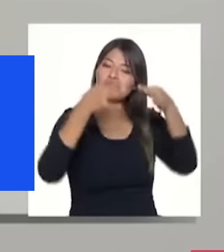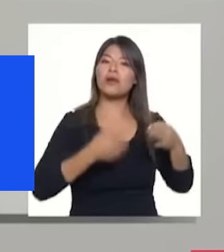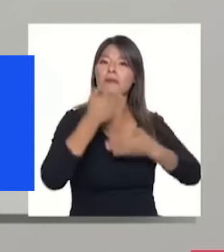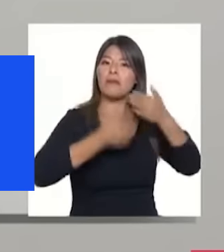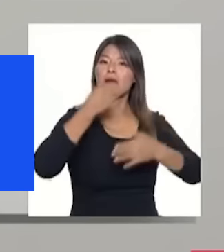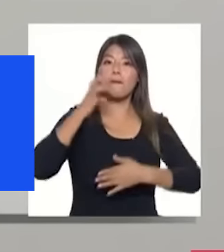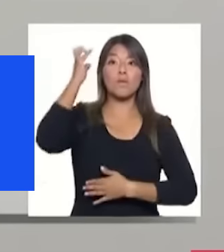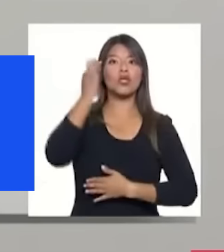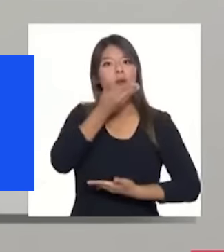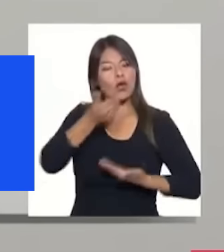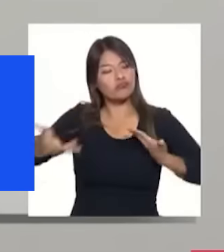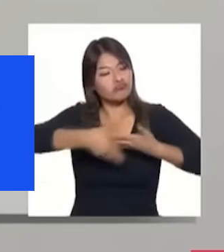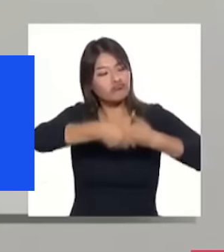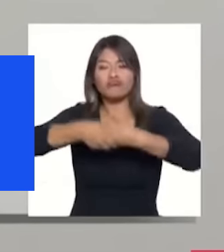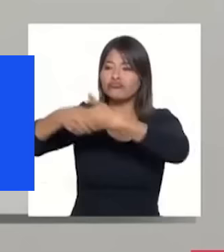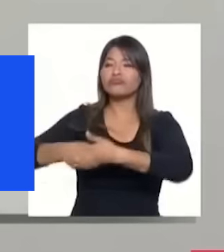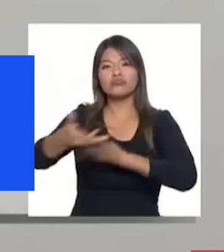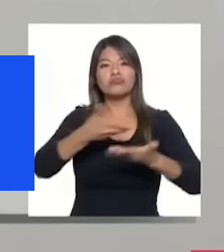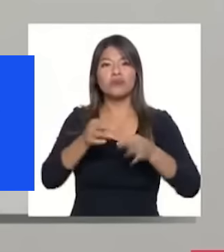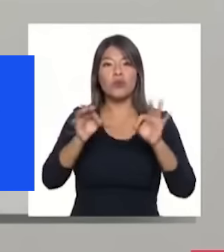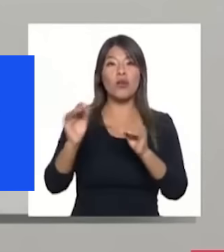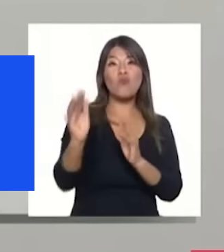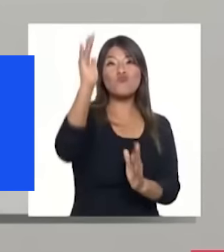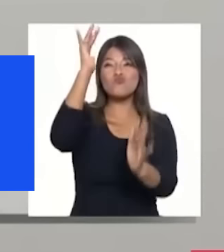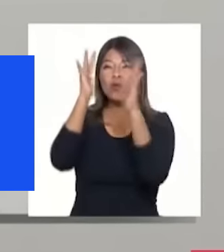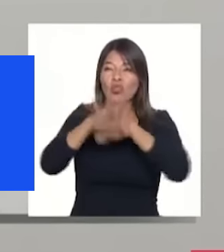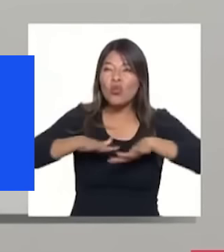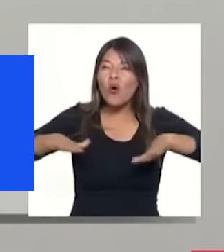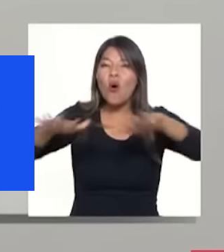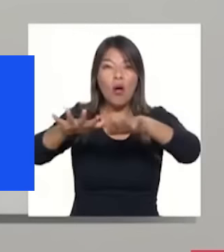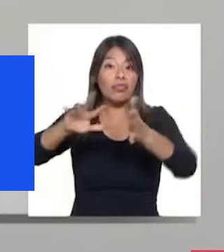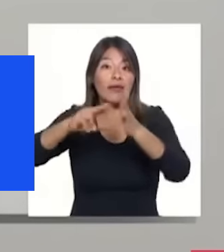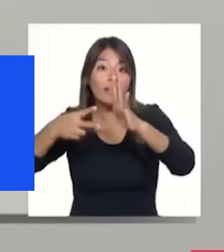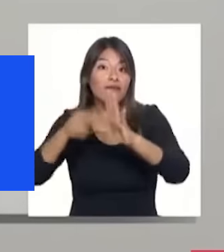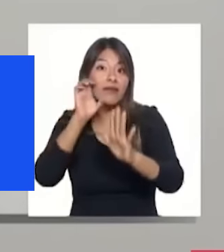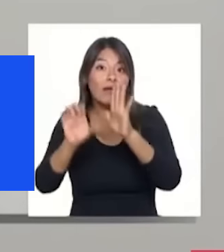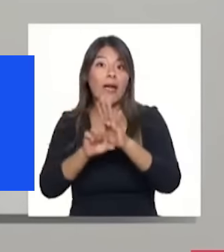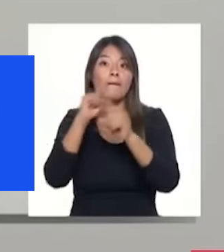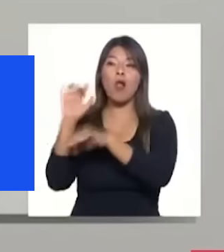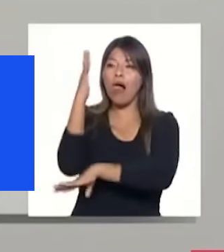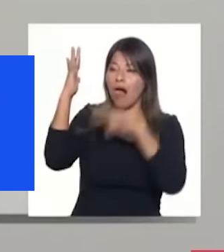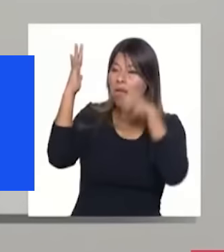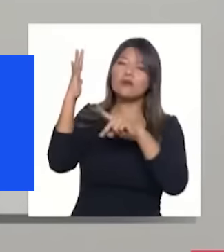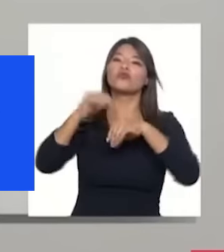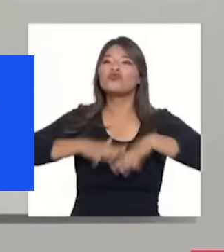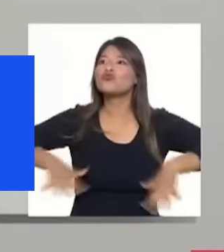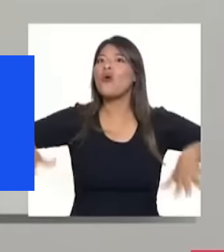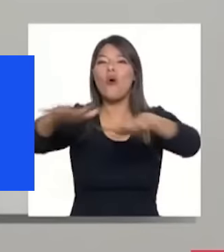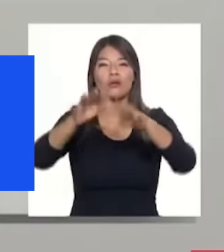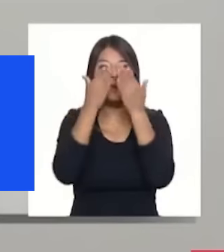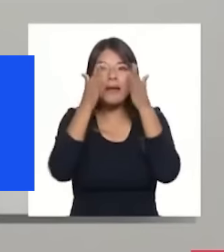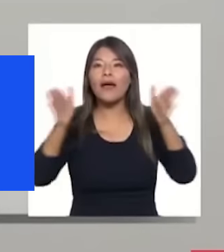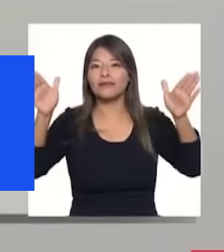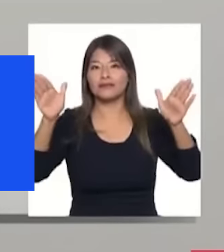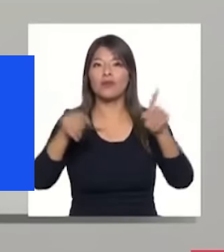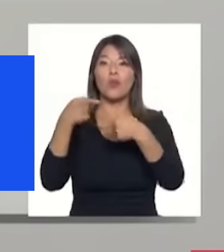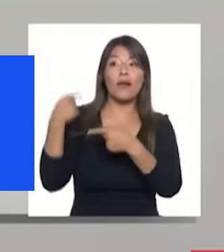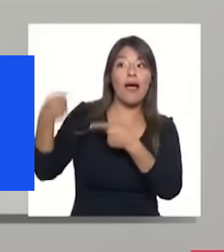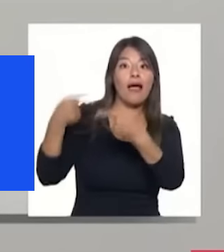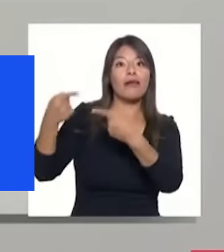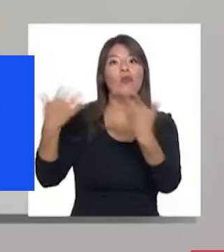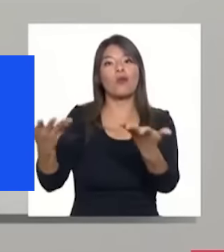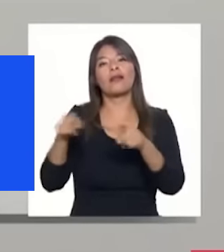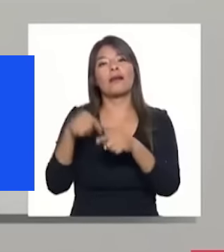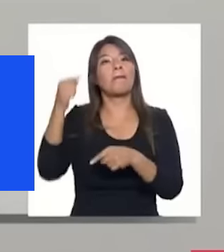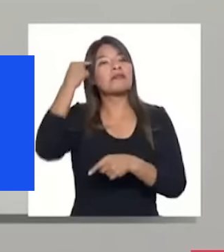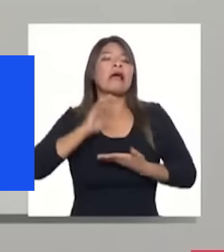de acción política, para que vean el bosque y no el árbol, y para que no lamentemos en los próximos meses el haber tenido que